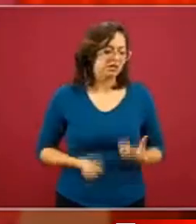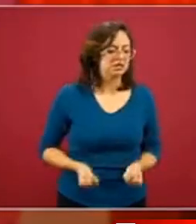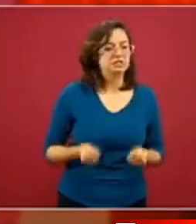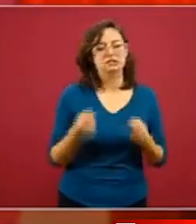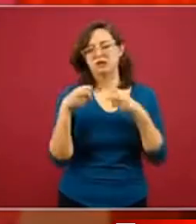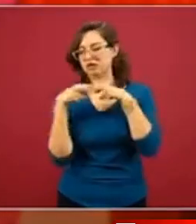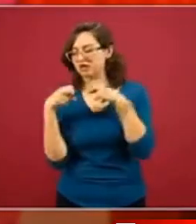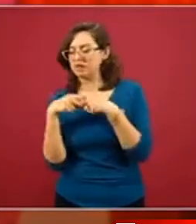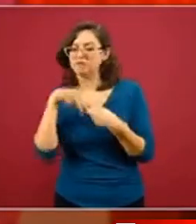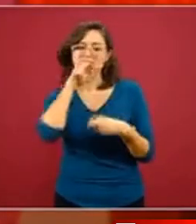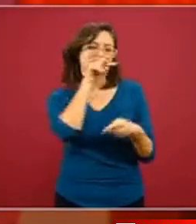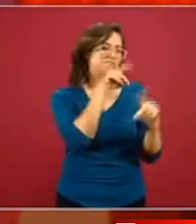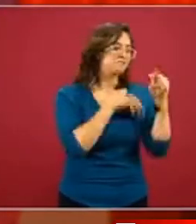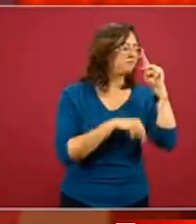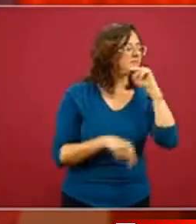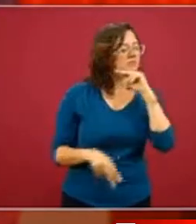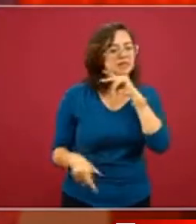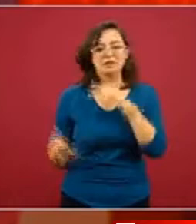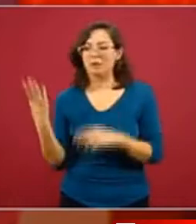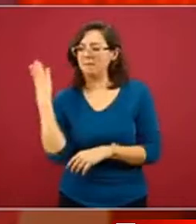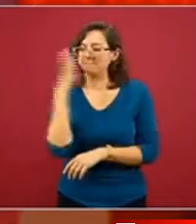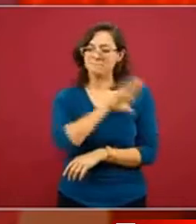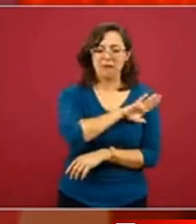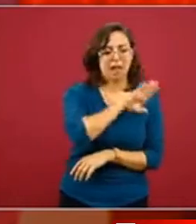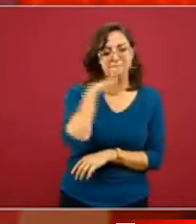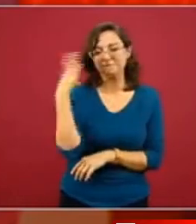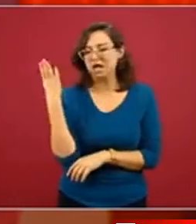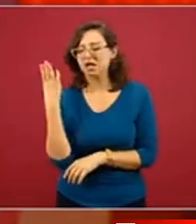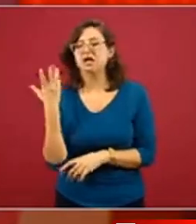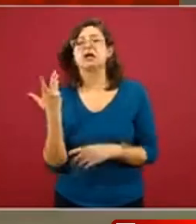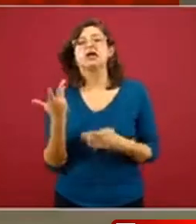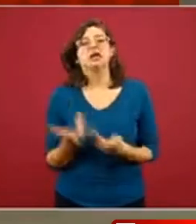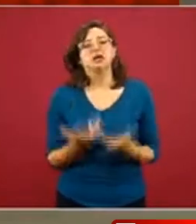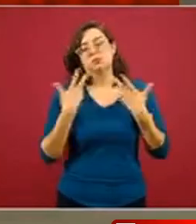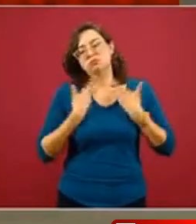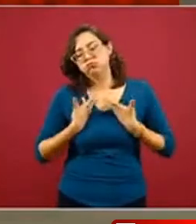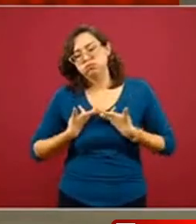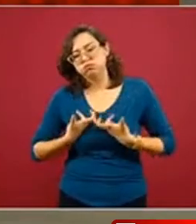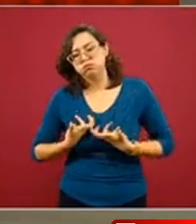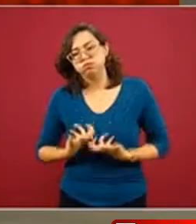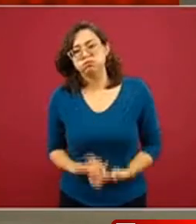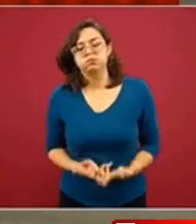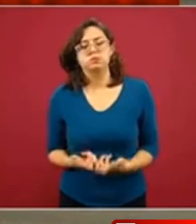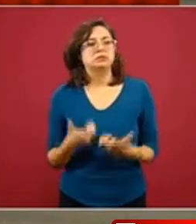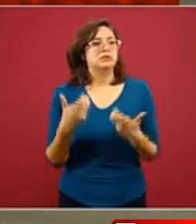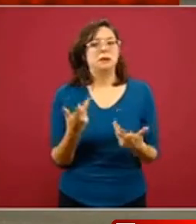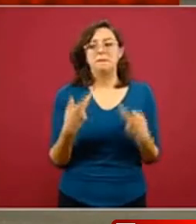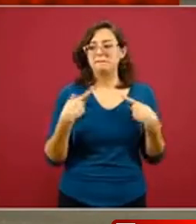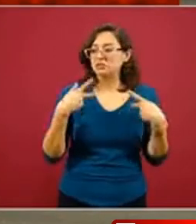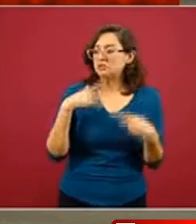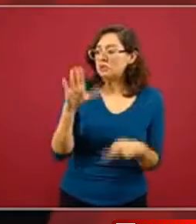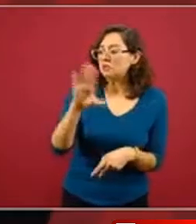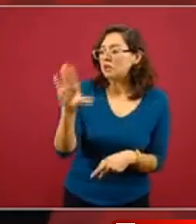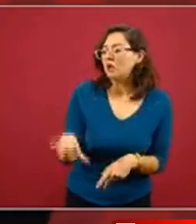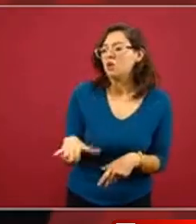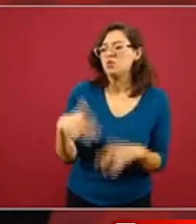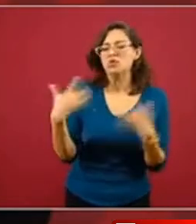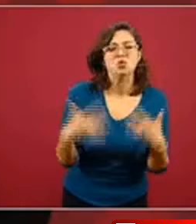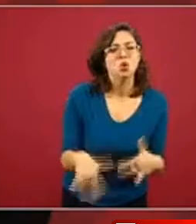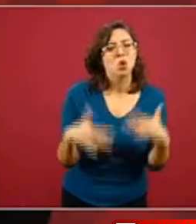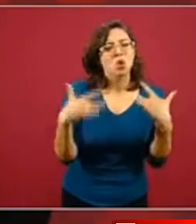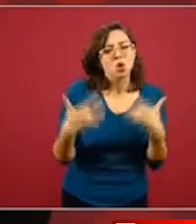trastornos de ansiedad, cambios en el estado de ánimo, reacciones de duelo, obviamente ante la pérdida de familiares o